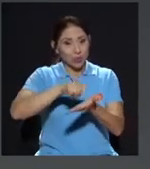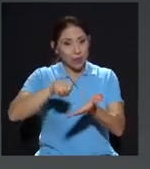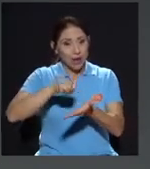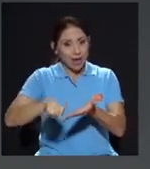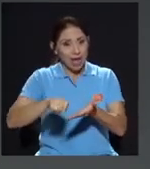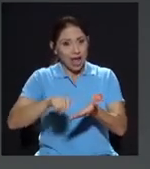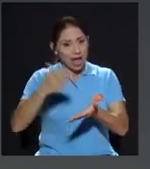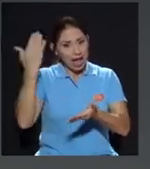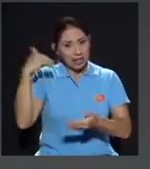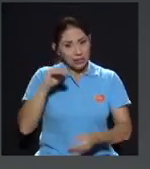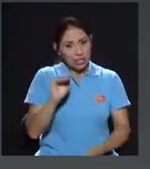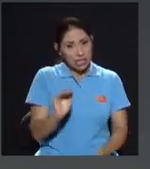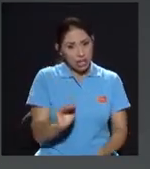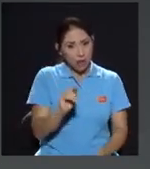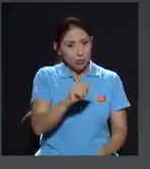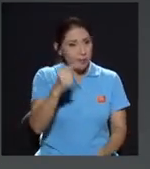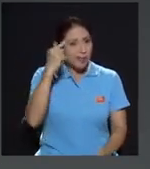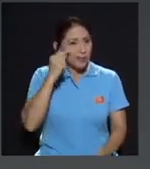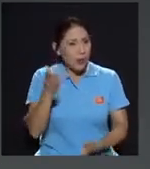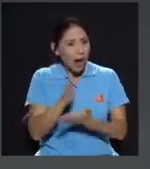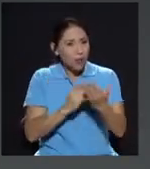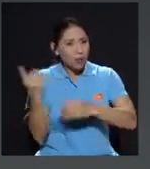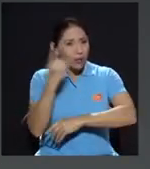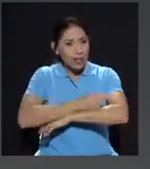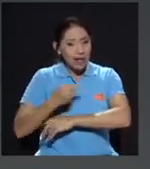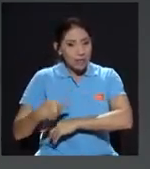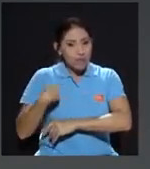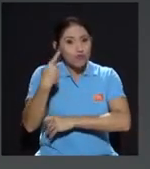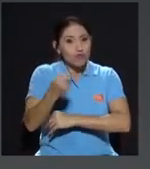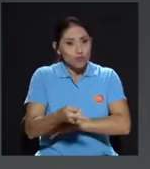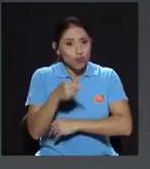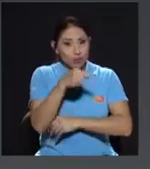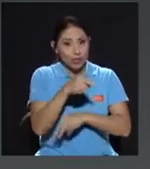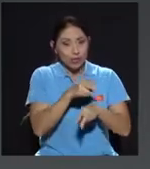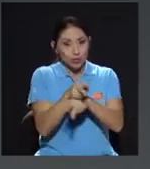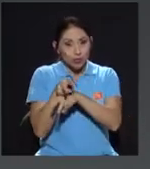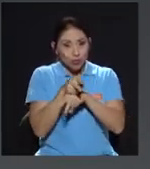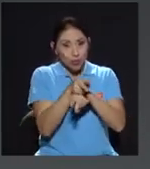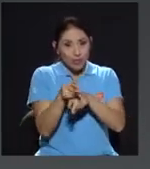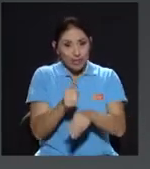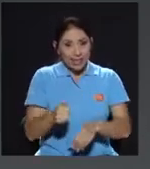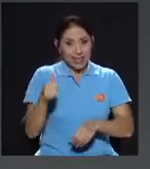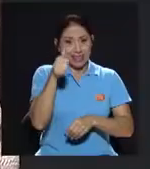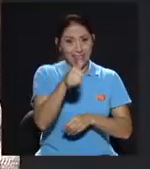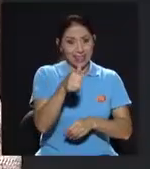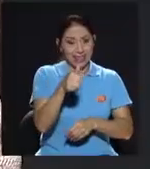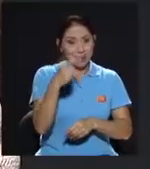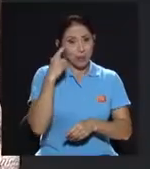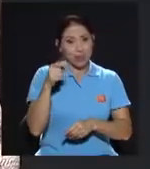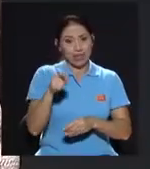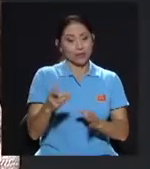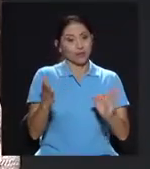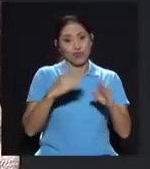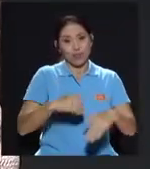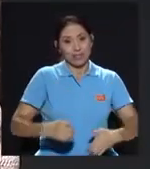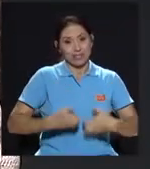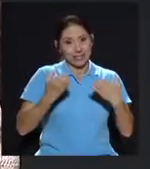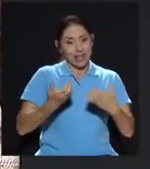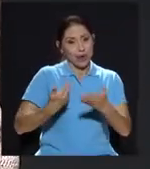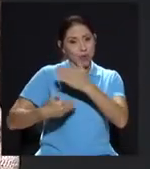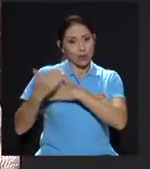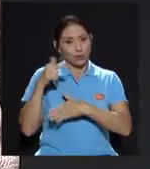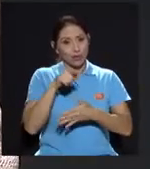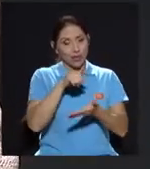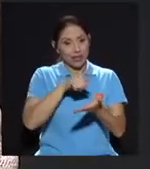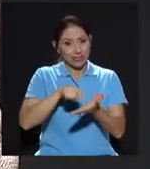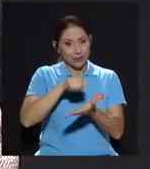alguna vez en superintendente de valores de este país puesto que no existía conducido a la escuela primaria bueno muchísimas gracias esto